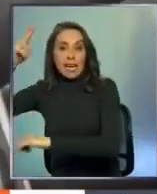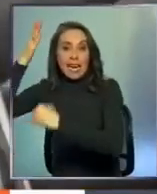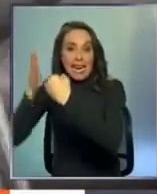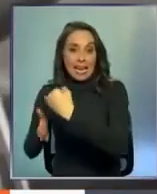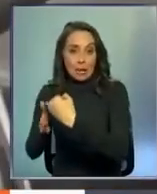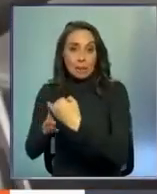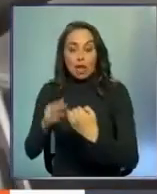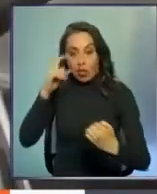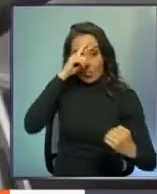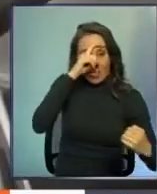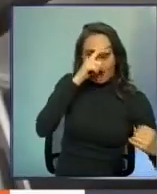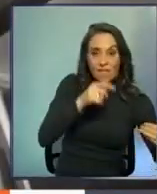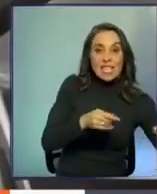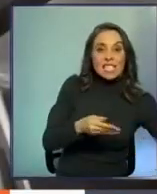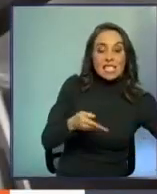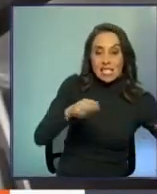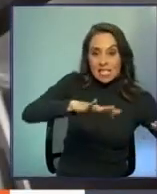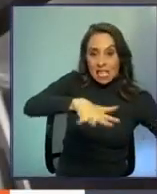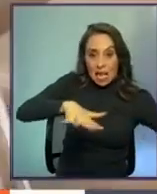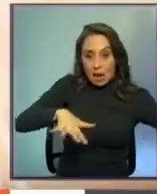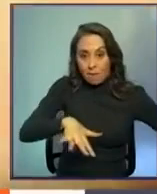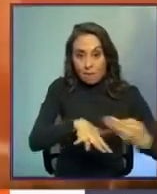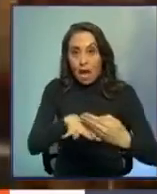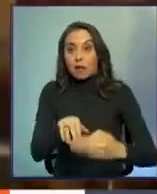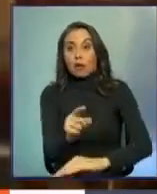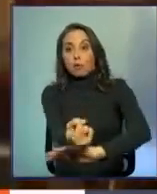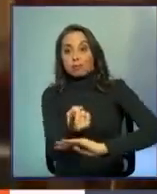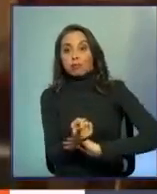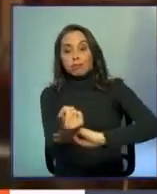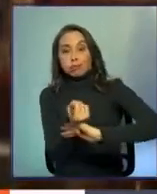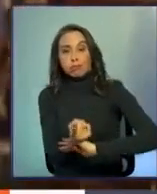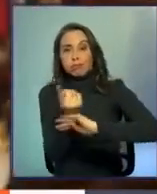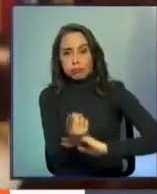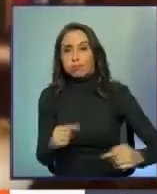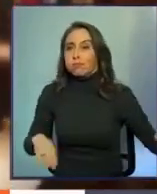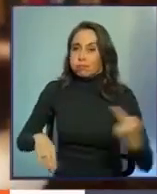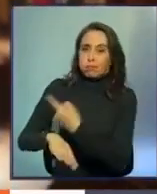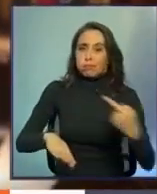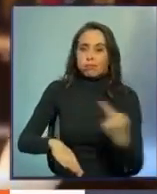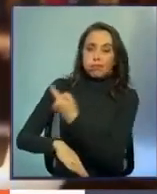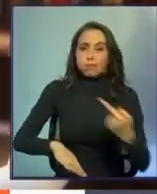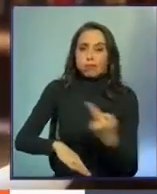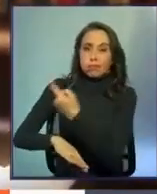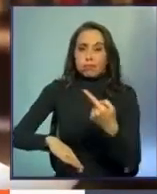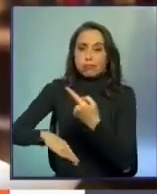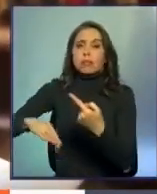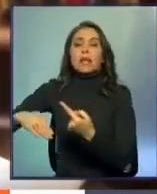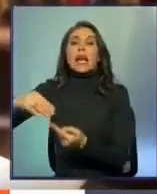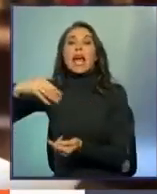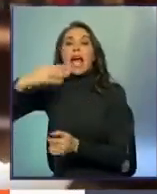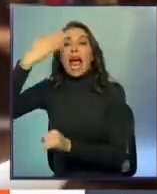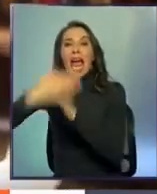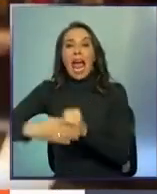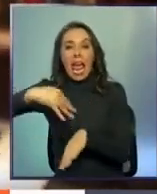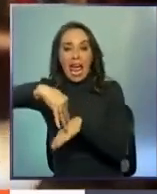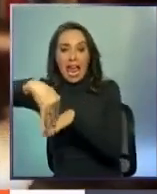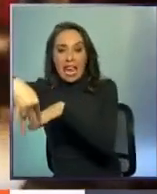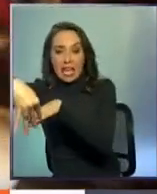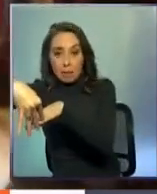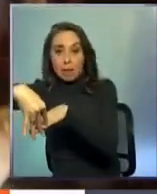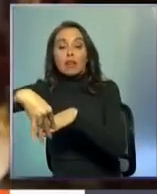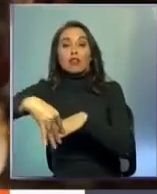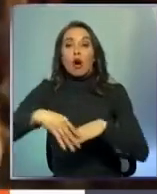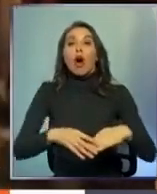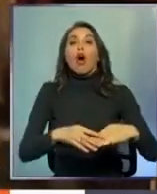muy difícil. Con los blindados se resuelve atacar primero y así bombardear las posiciones enemigas, especialmente contra la